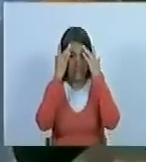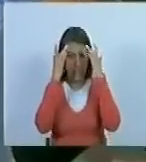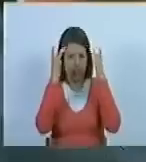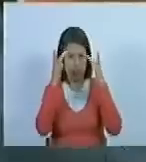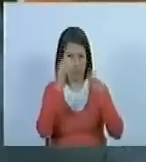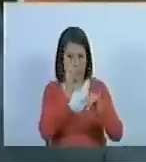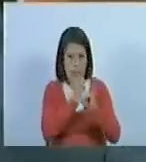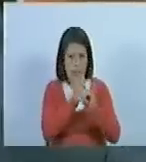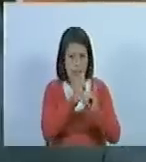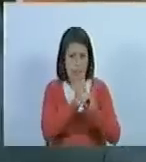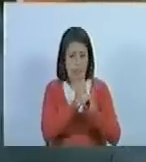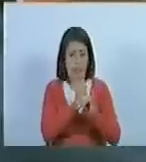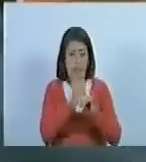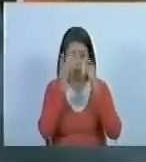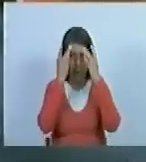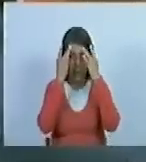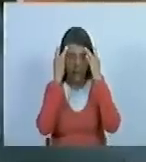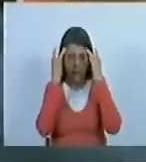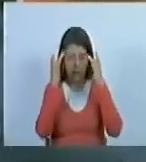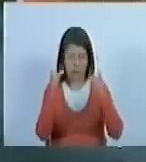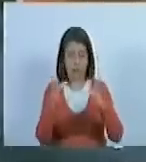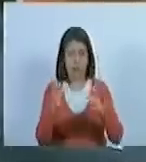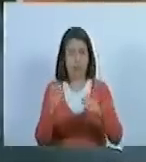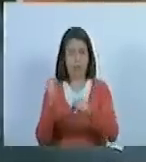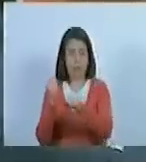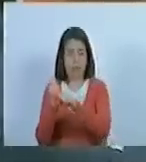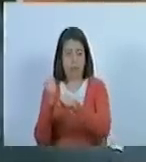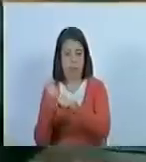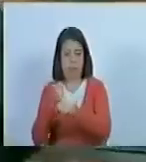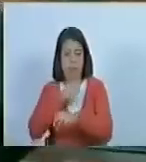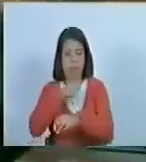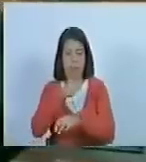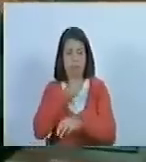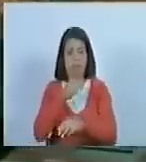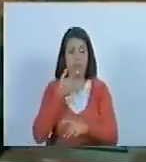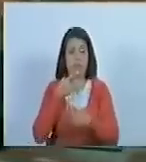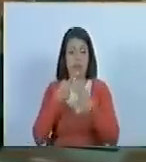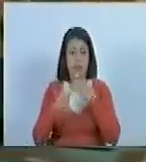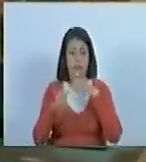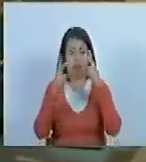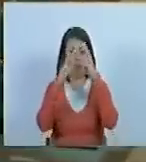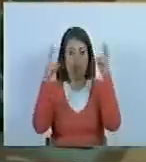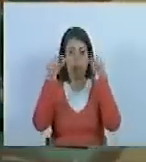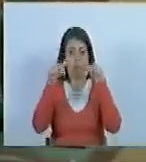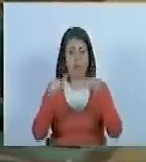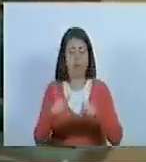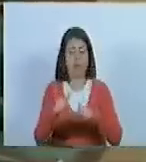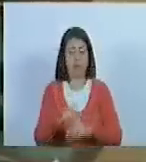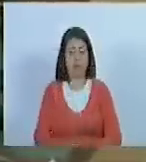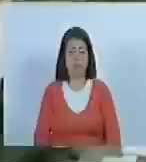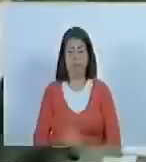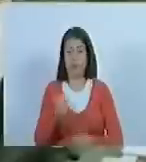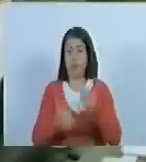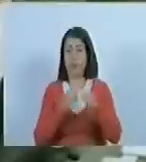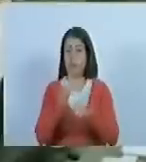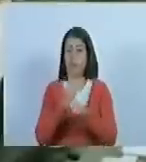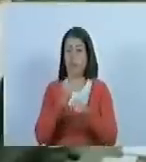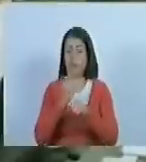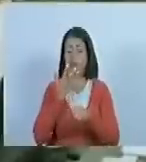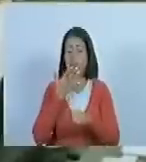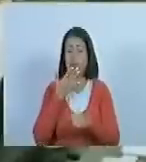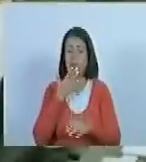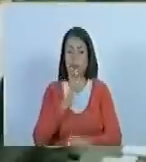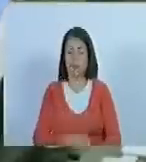artificial. ¿Cuál es el papel de la inteligencia artificial y el empleo de los periodistas? Eso hay que hablarlo en el seno de este Parlamento. ¿Cuál es el papel, por